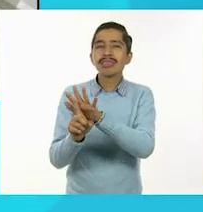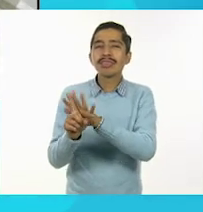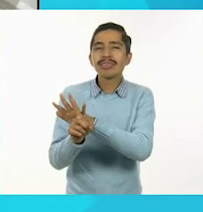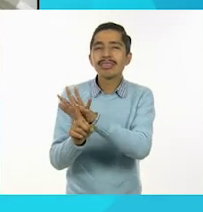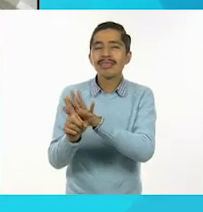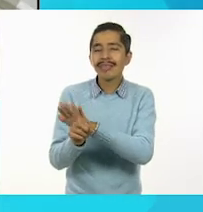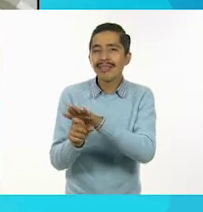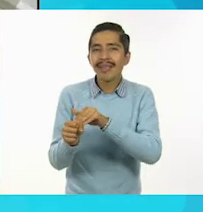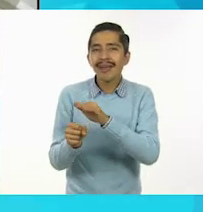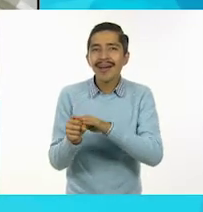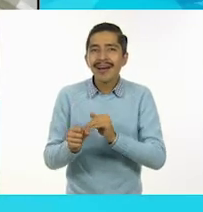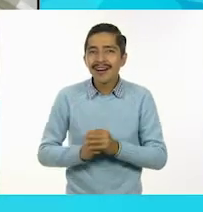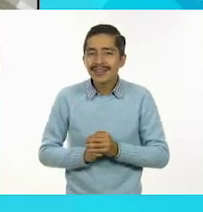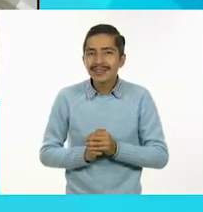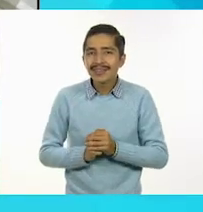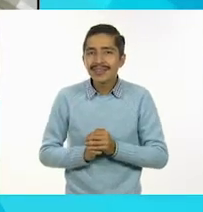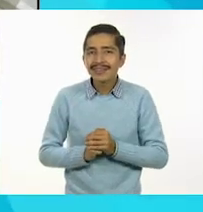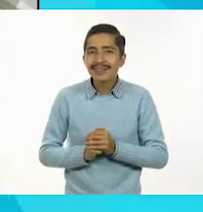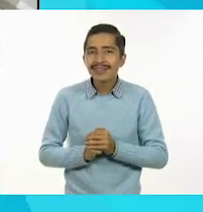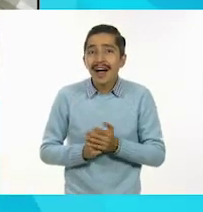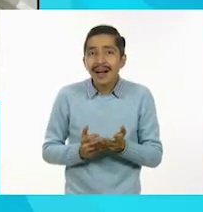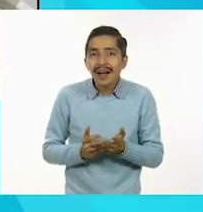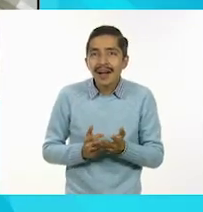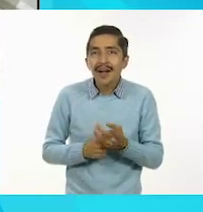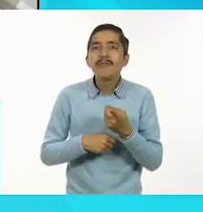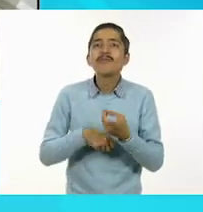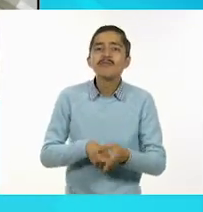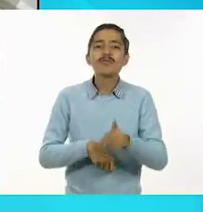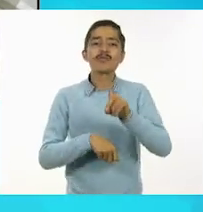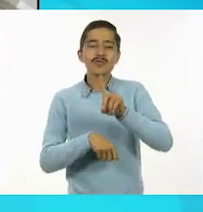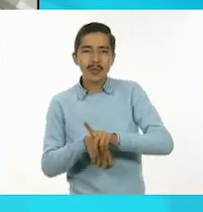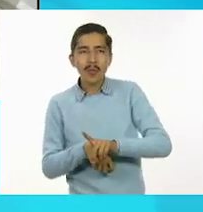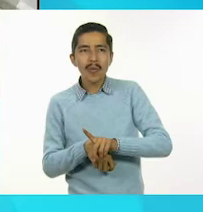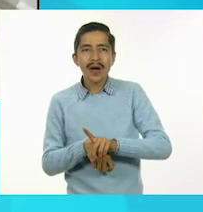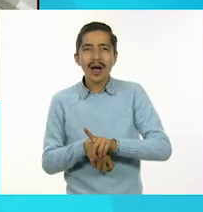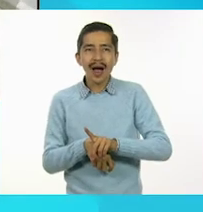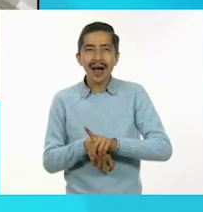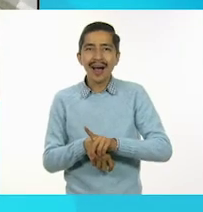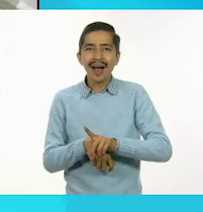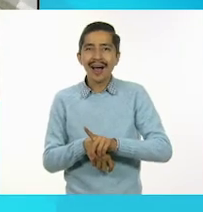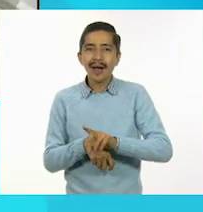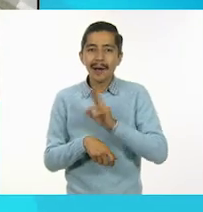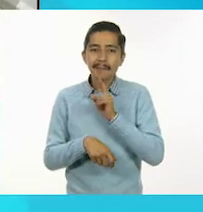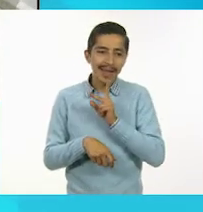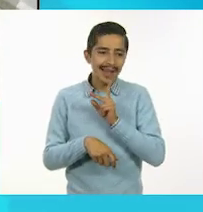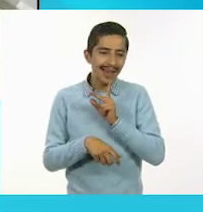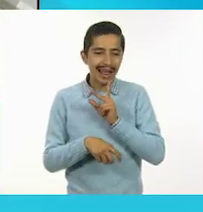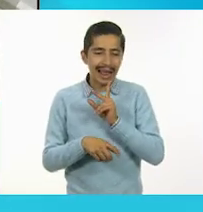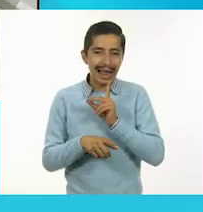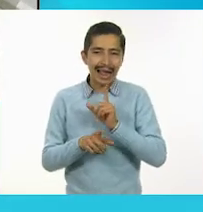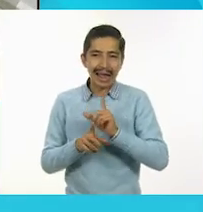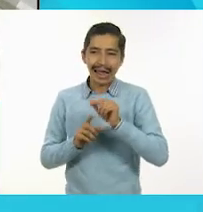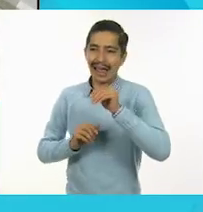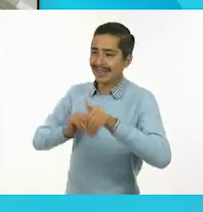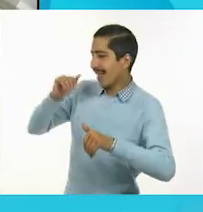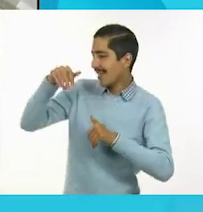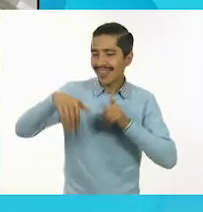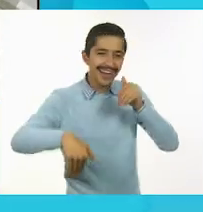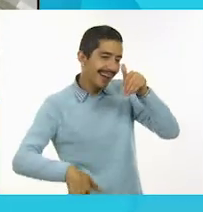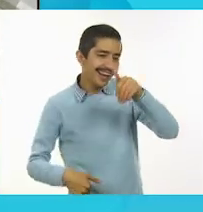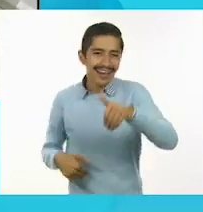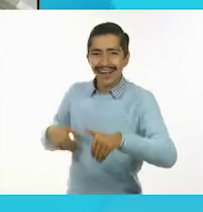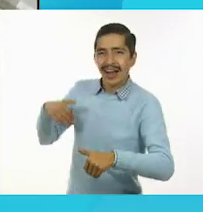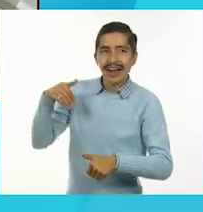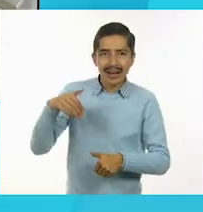a todos conquistar. Un buen día se fue a nadar. Un buen día se fue a nadar.